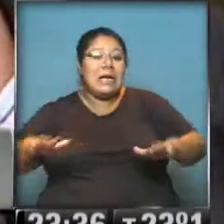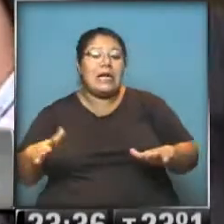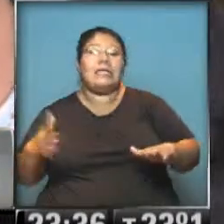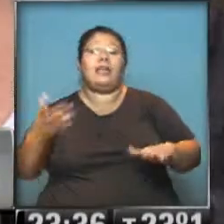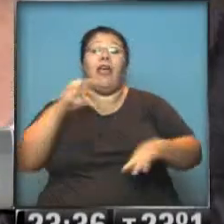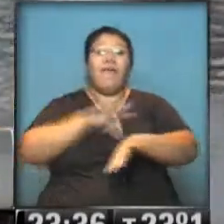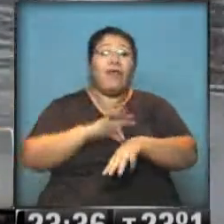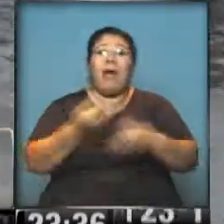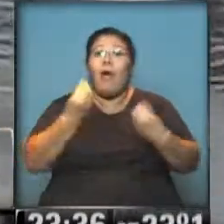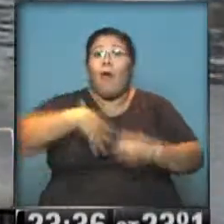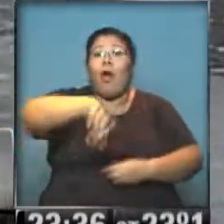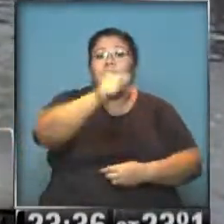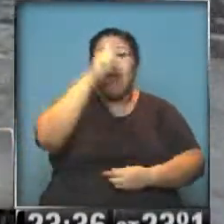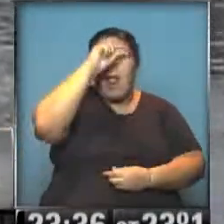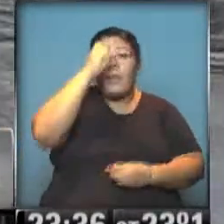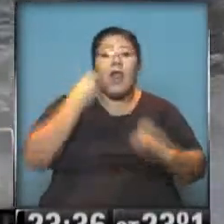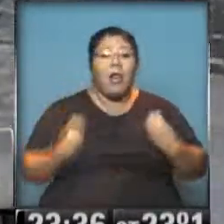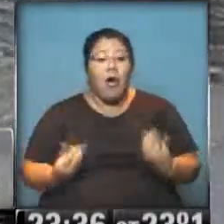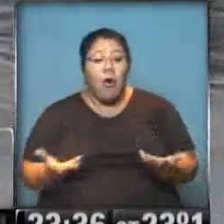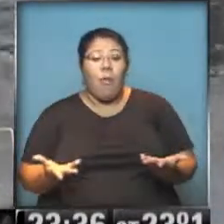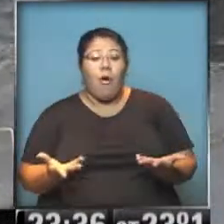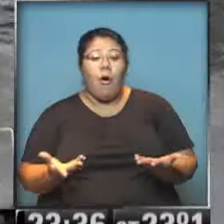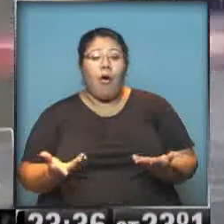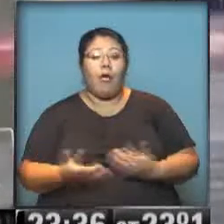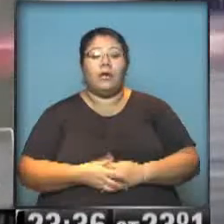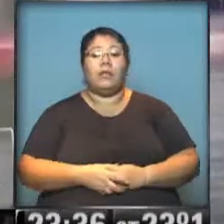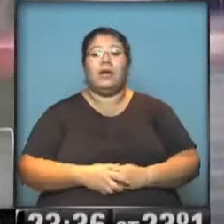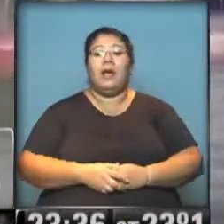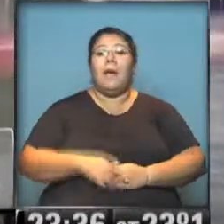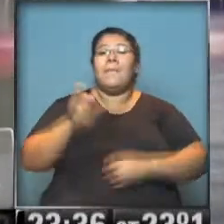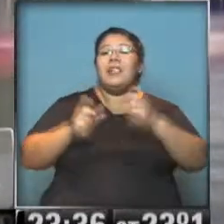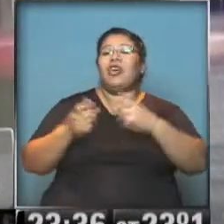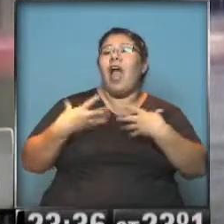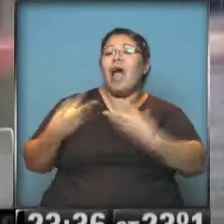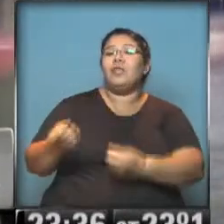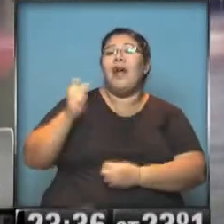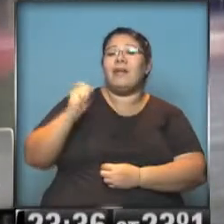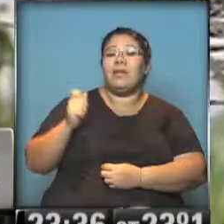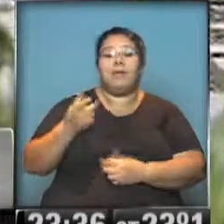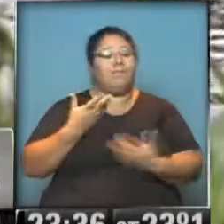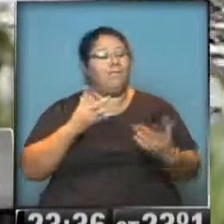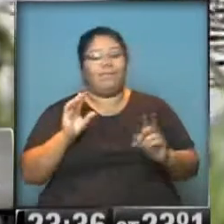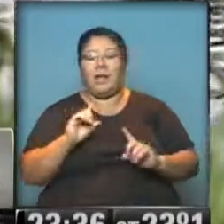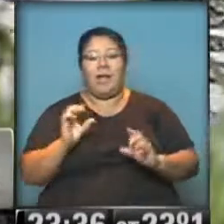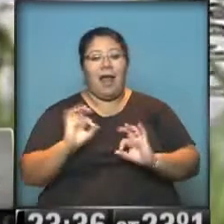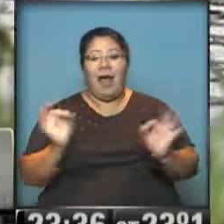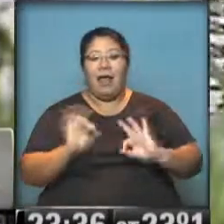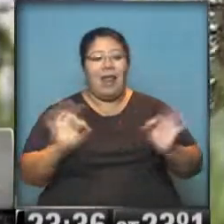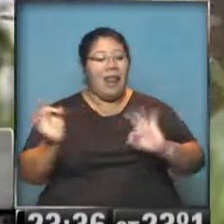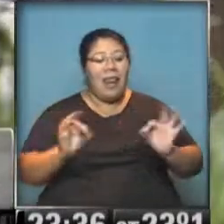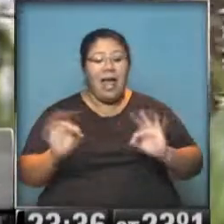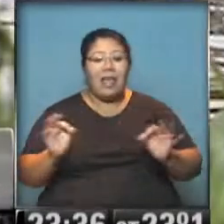había forma de sacarlos. Y en esos casos, ¿quién los ayuda? ¿Quién los asiste? Nadie. Nosotros mismos.